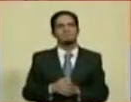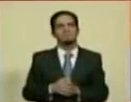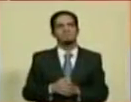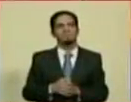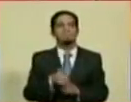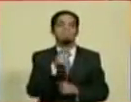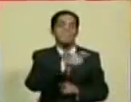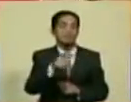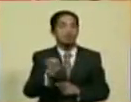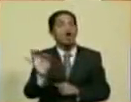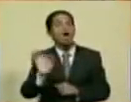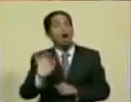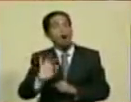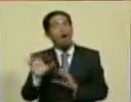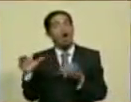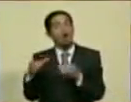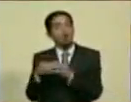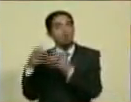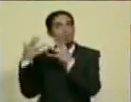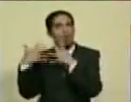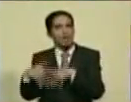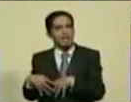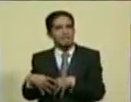persona u organización,